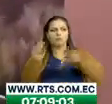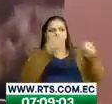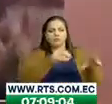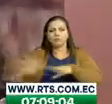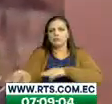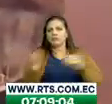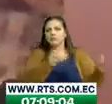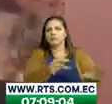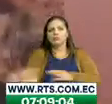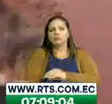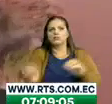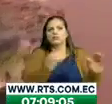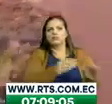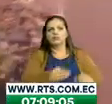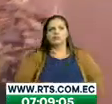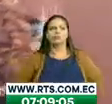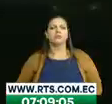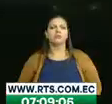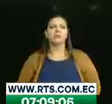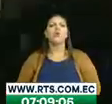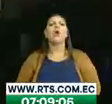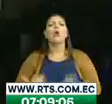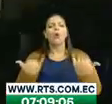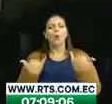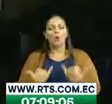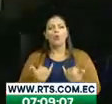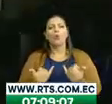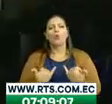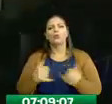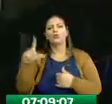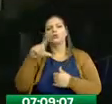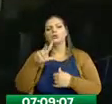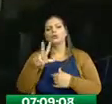3 de febrero, informó Adriana Méndez.